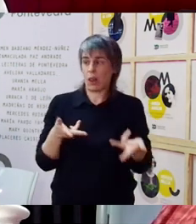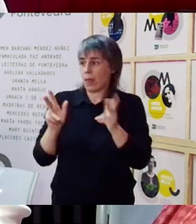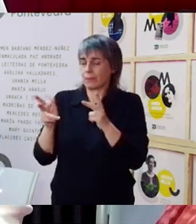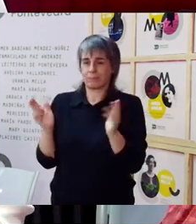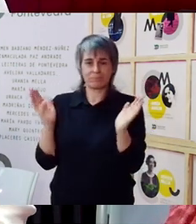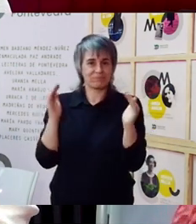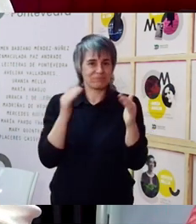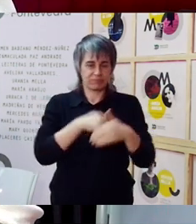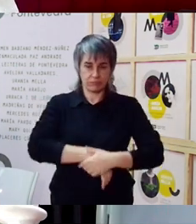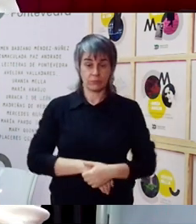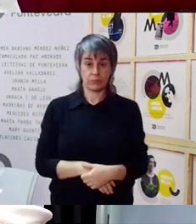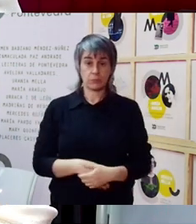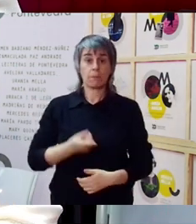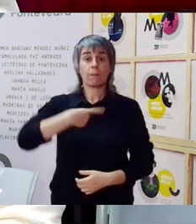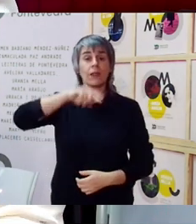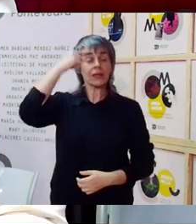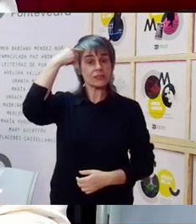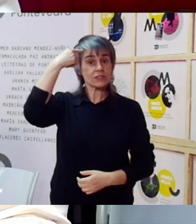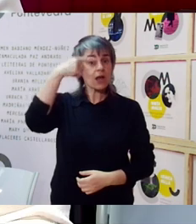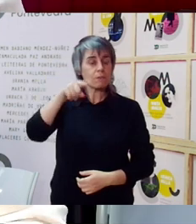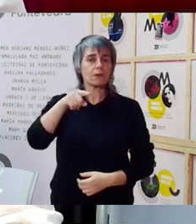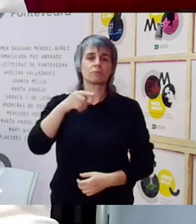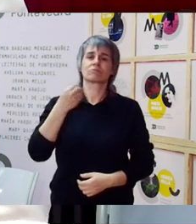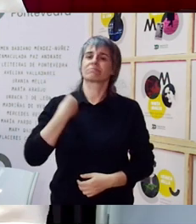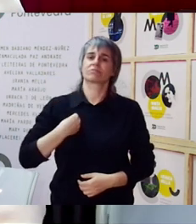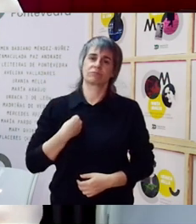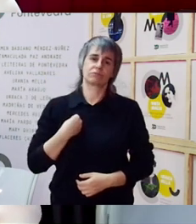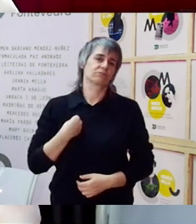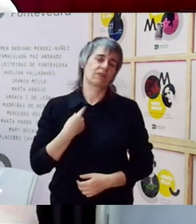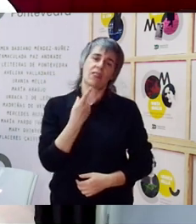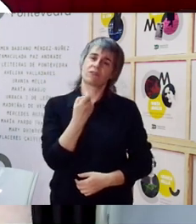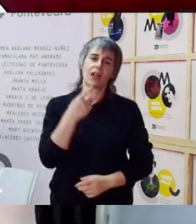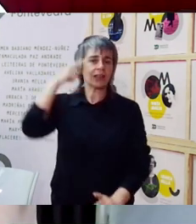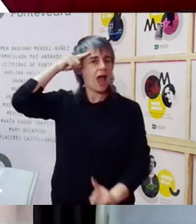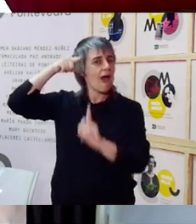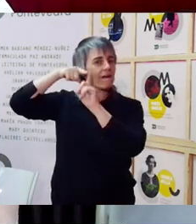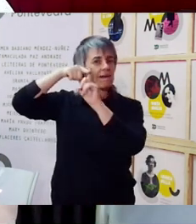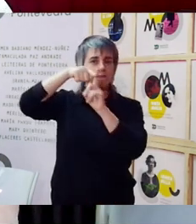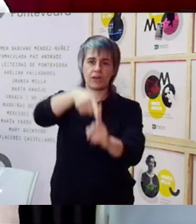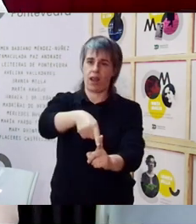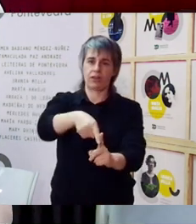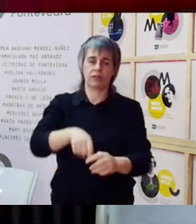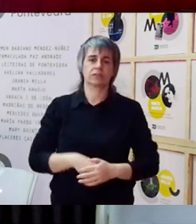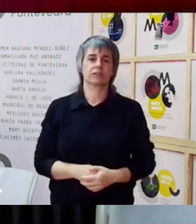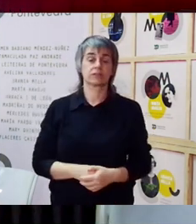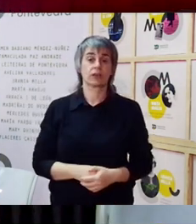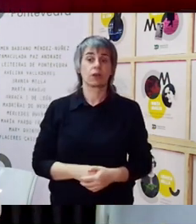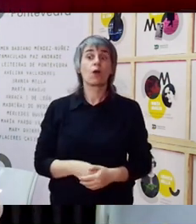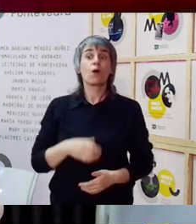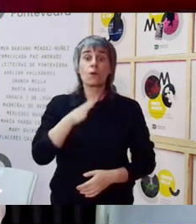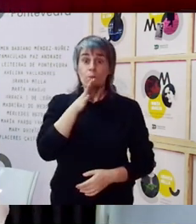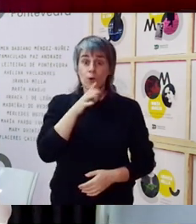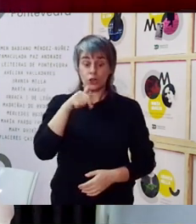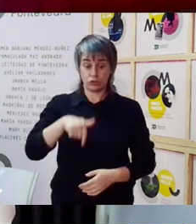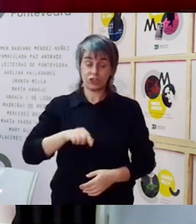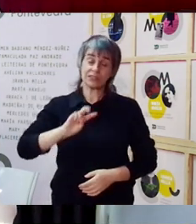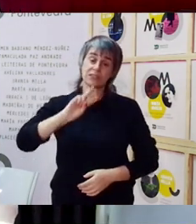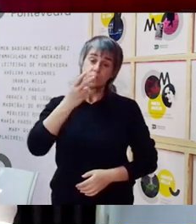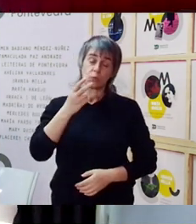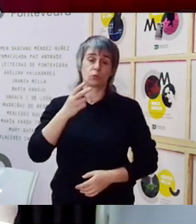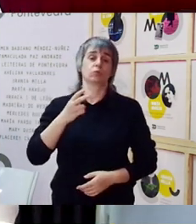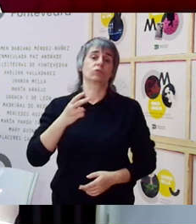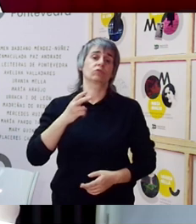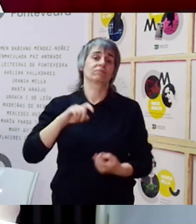e porque sabemos a importancia que ten construir referentes. Por isto, nesta segunda colección de Aquí